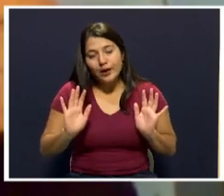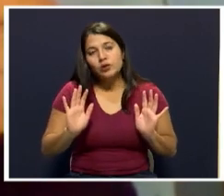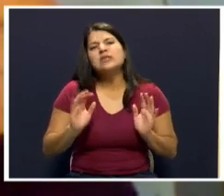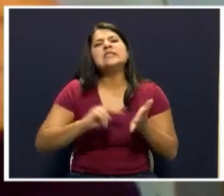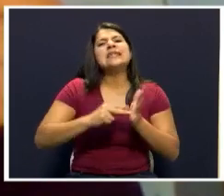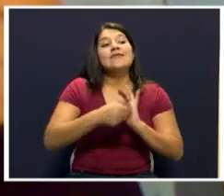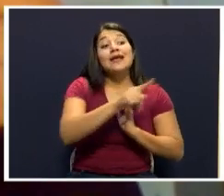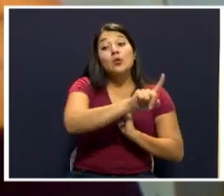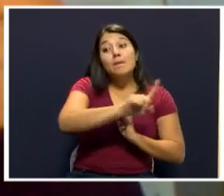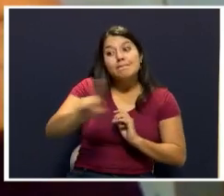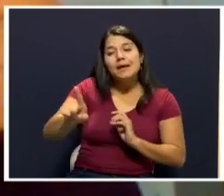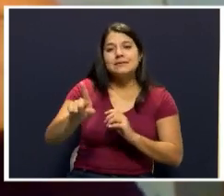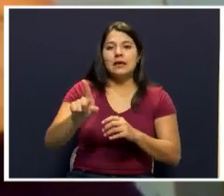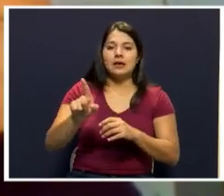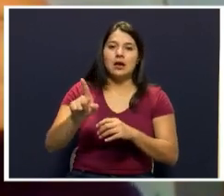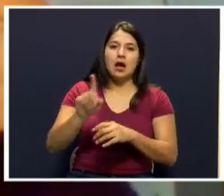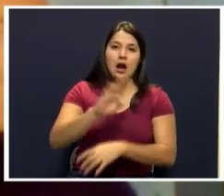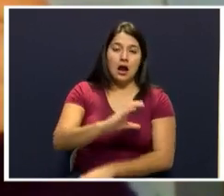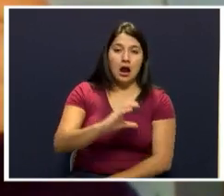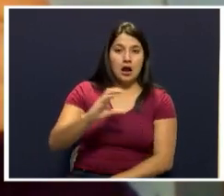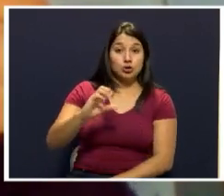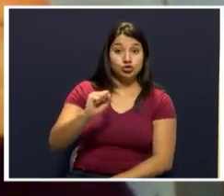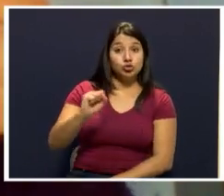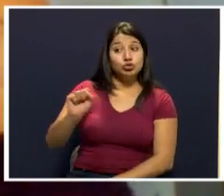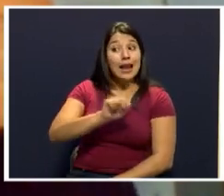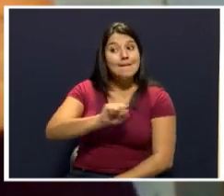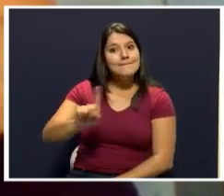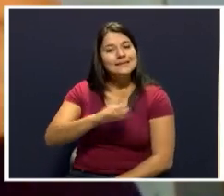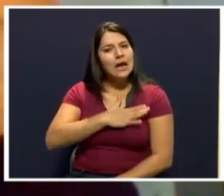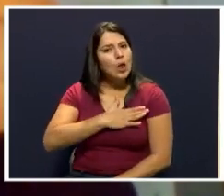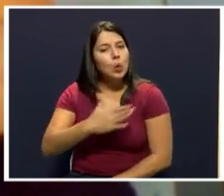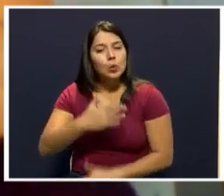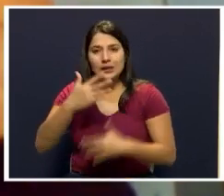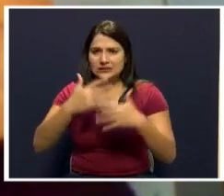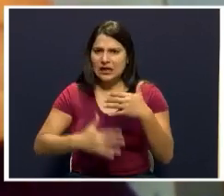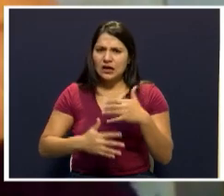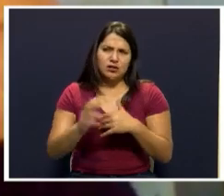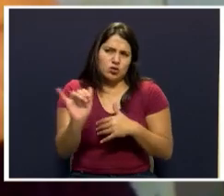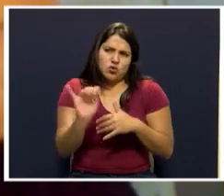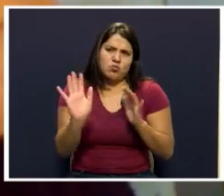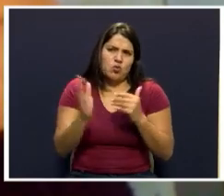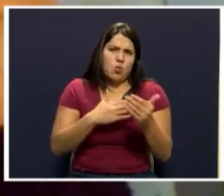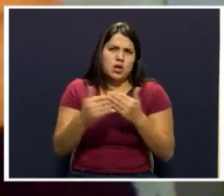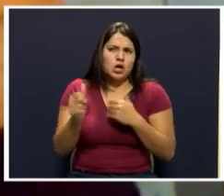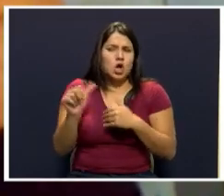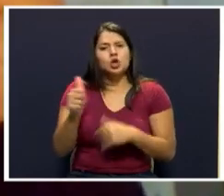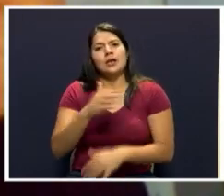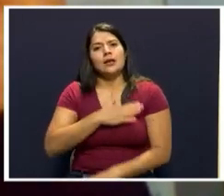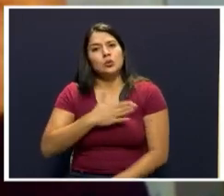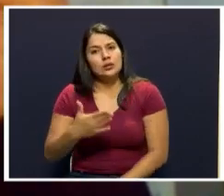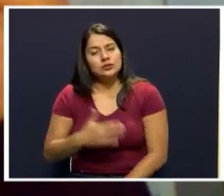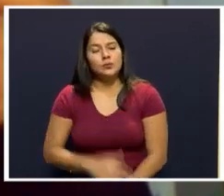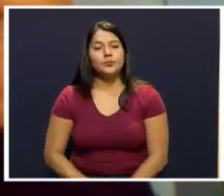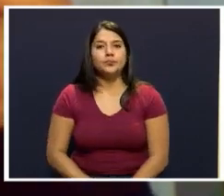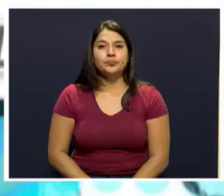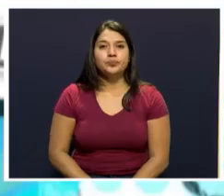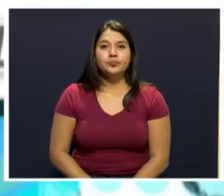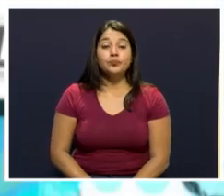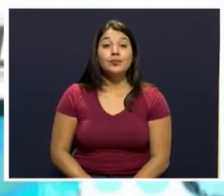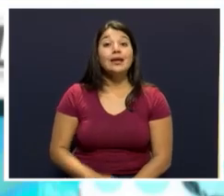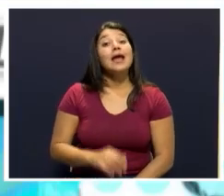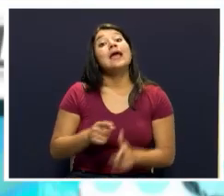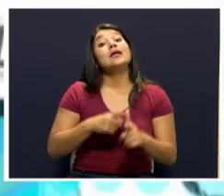Seguro Social y hagan una donación de sangre como si fuera a hacer una donación para una transfusión. En el plasma